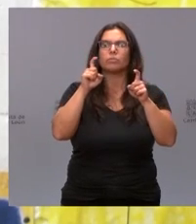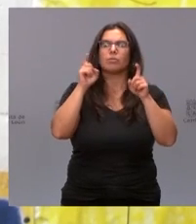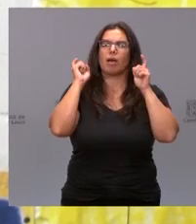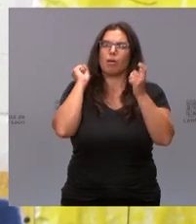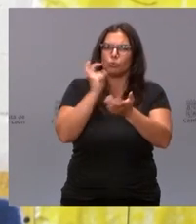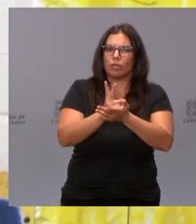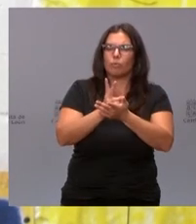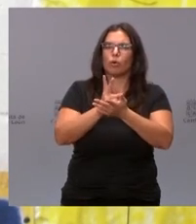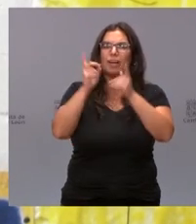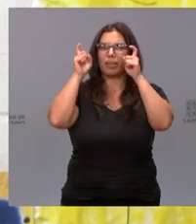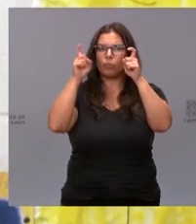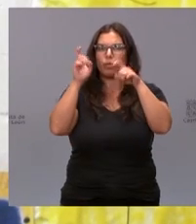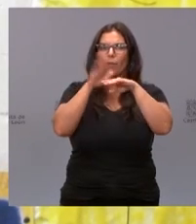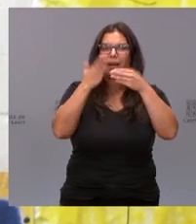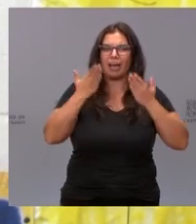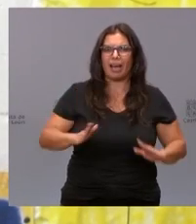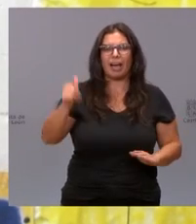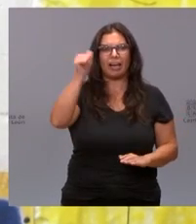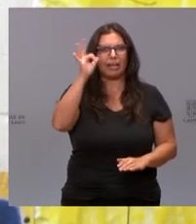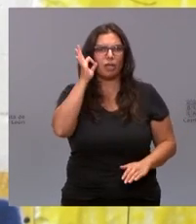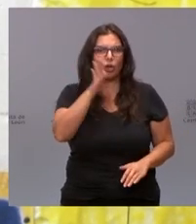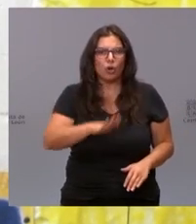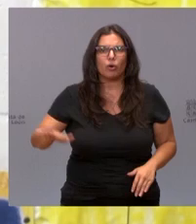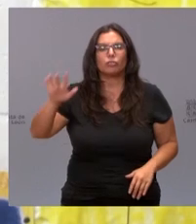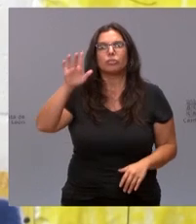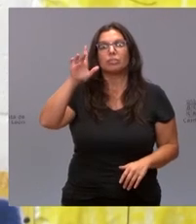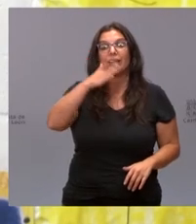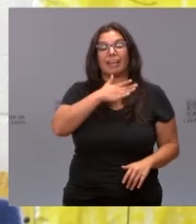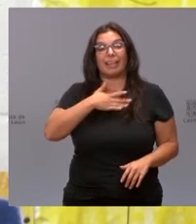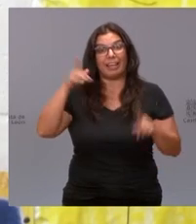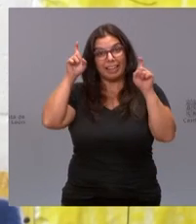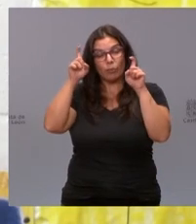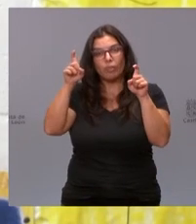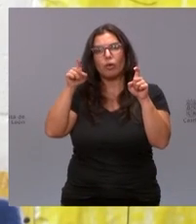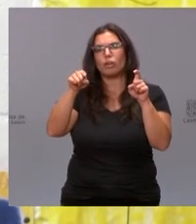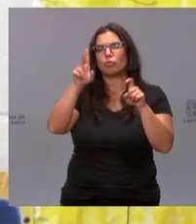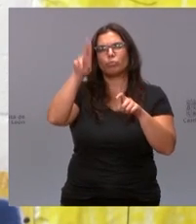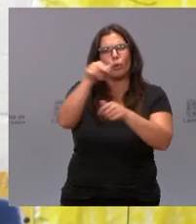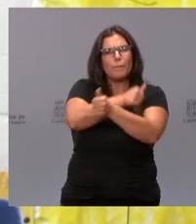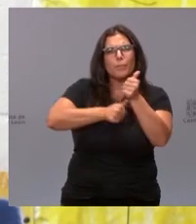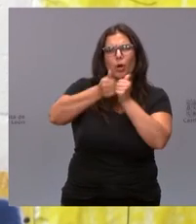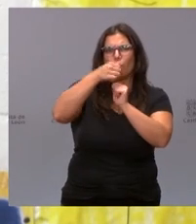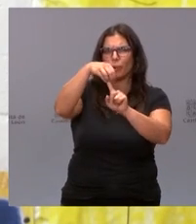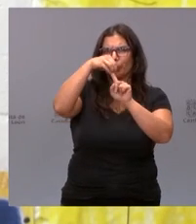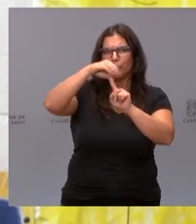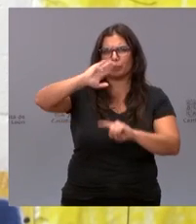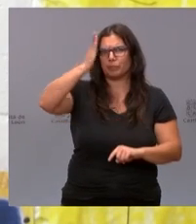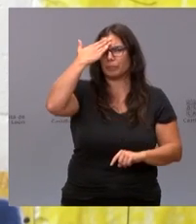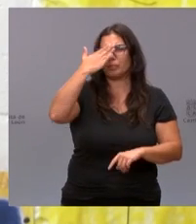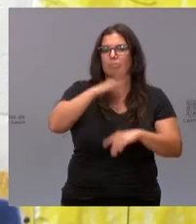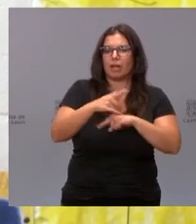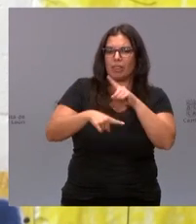educación de nuestros hijos y de nuestras hijas, que la educación es lo primero para